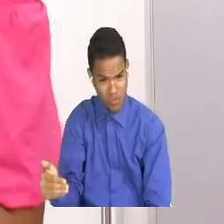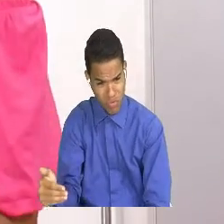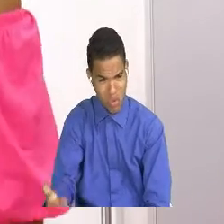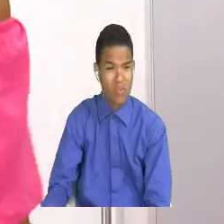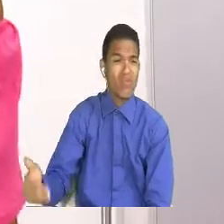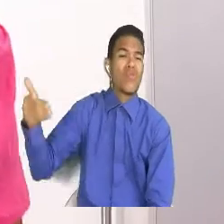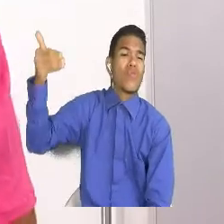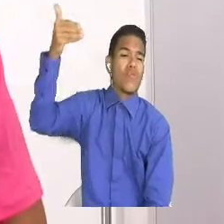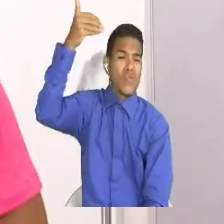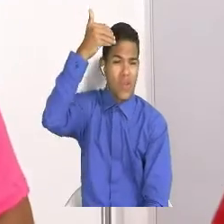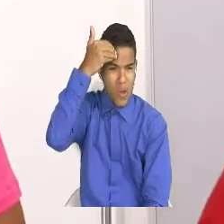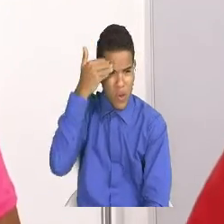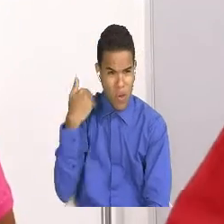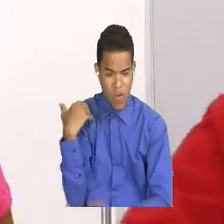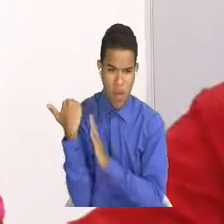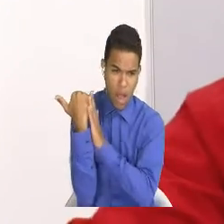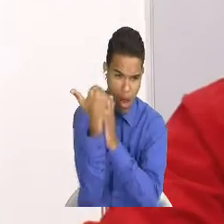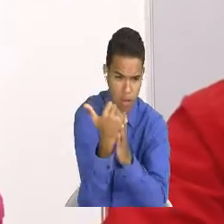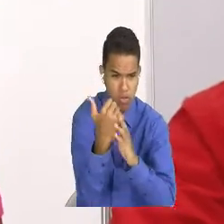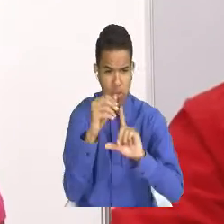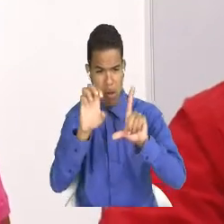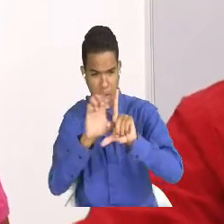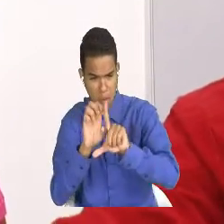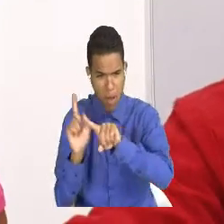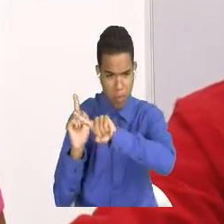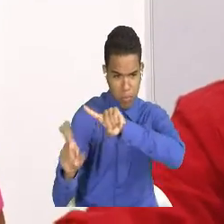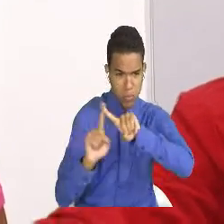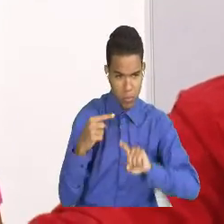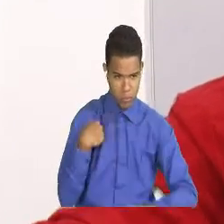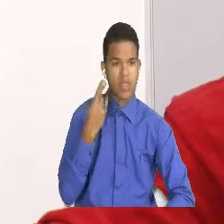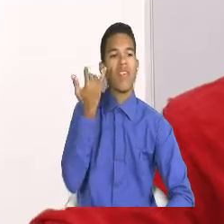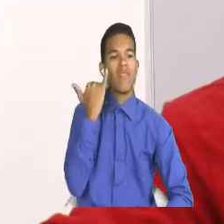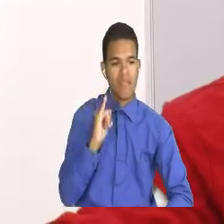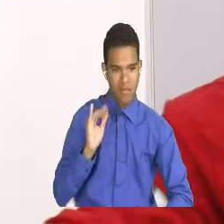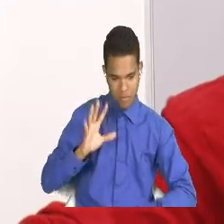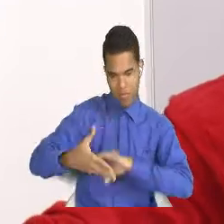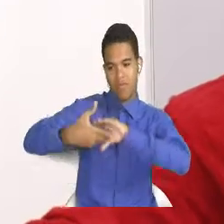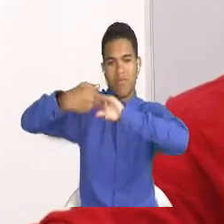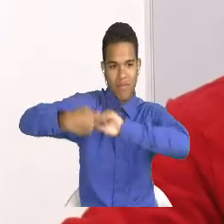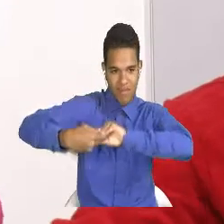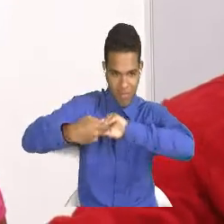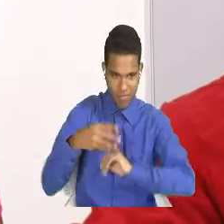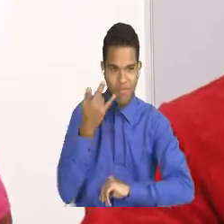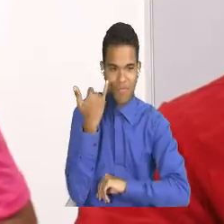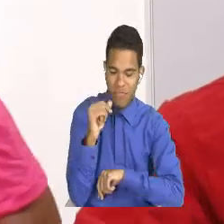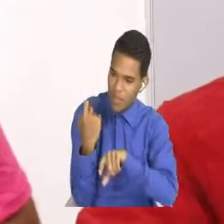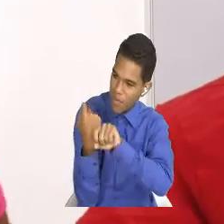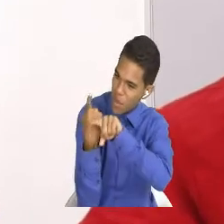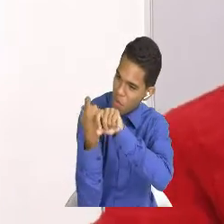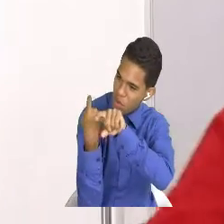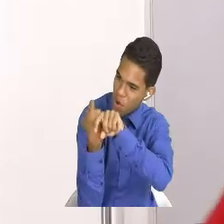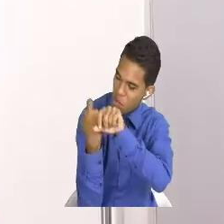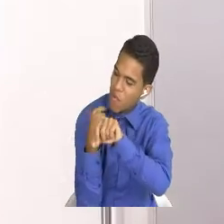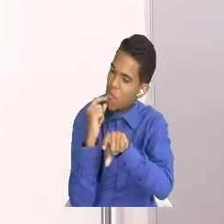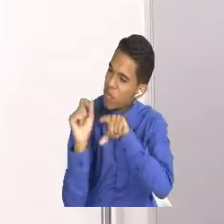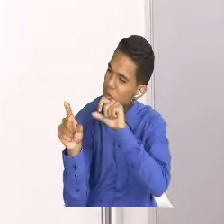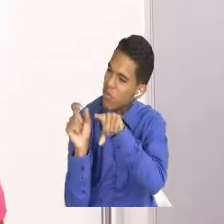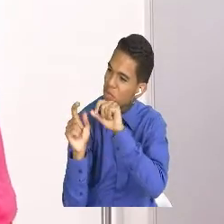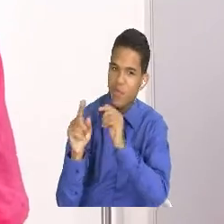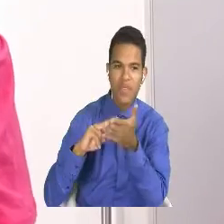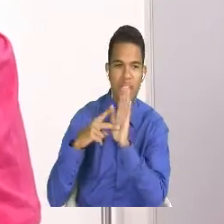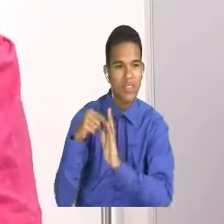con todos y cada uno de los programas de Enlace Televisión. Tuve la oportunidad de entrevistarle una solita vez, pero eso fue suficiente para uno saber que ese